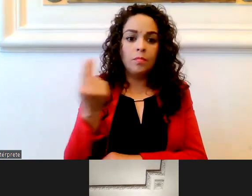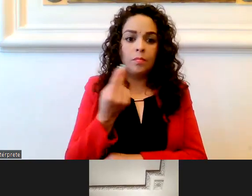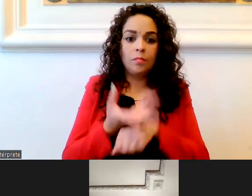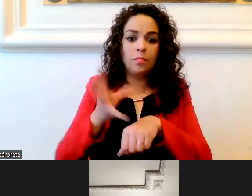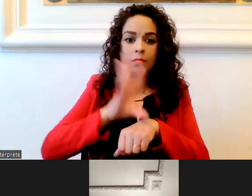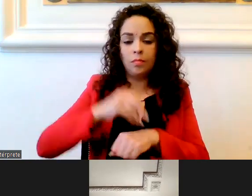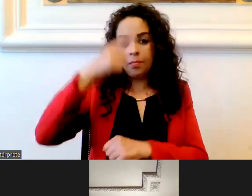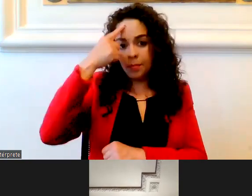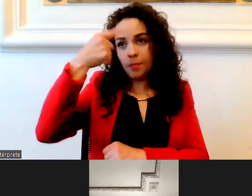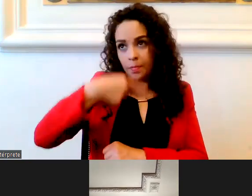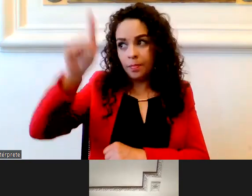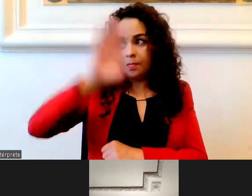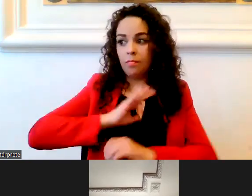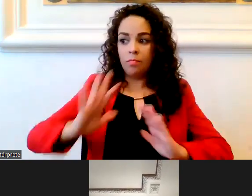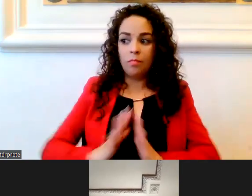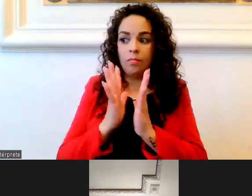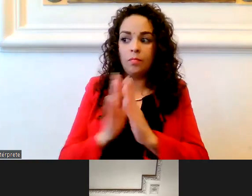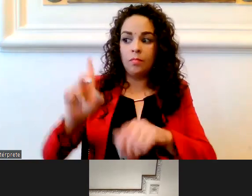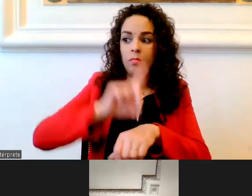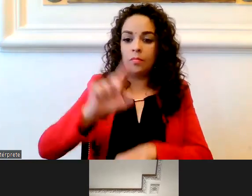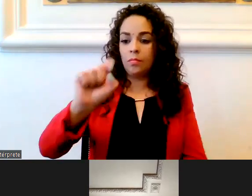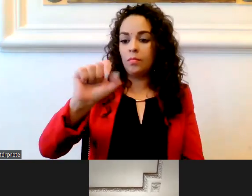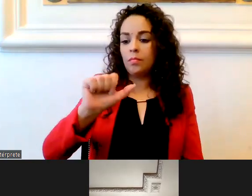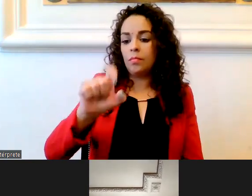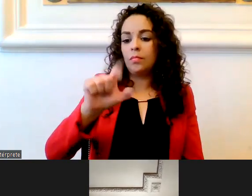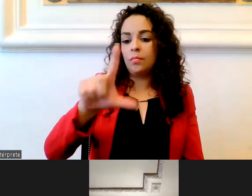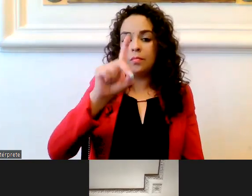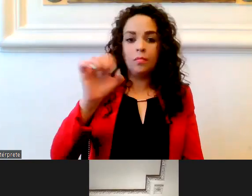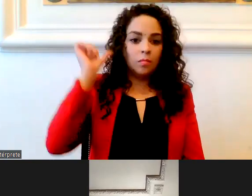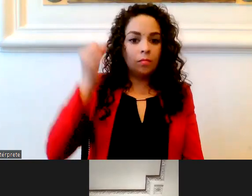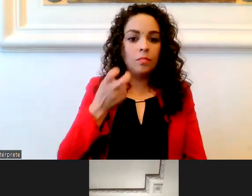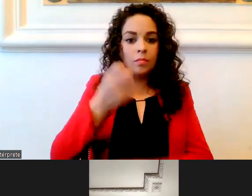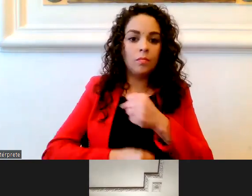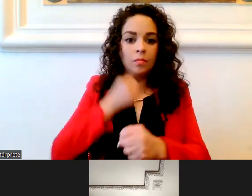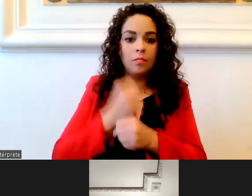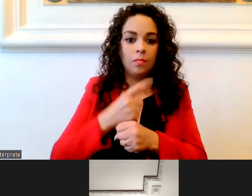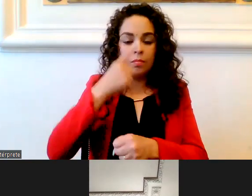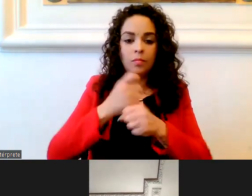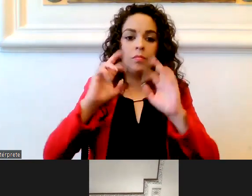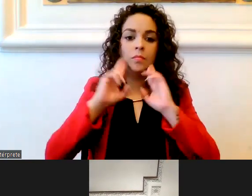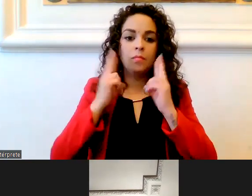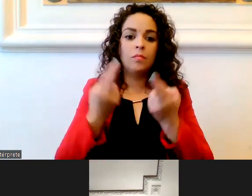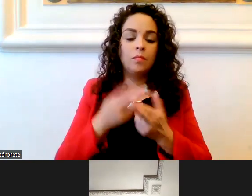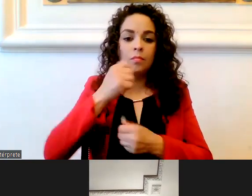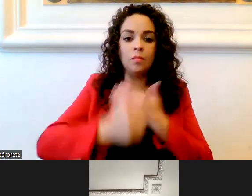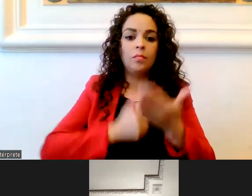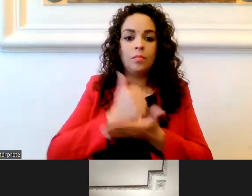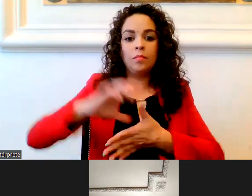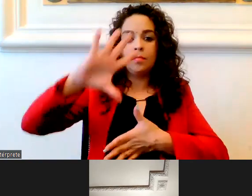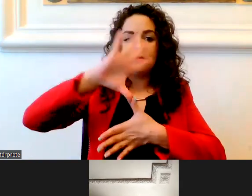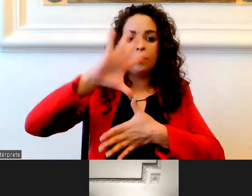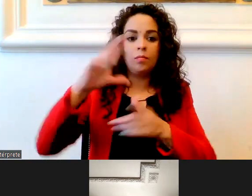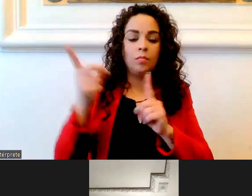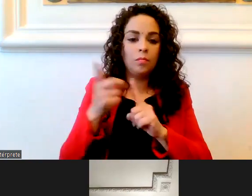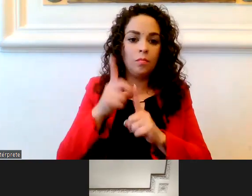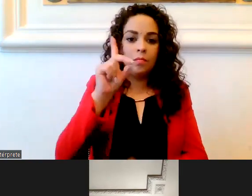26 y 27 de abril del presente año en la primera cumbre de ciudades de las Américas que se llevará a cabo en Denver, Colorado, en los Estados Unidos